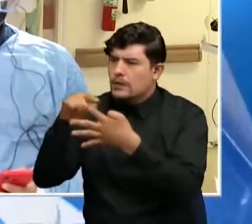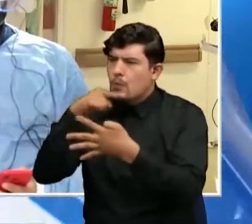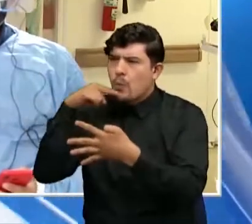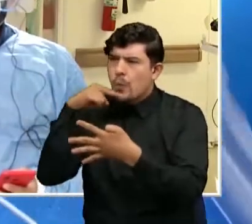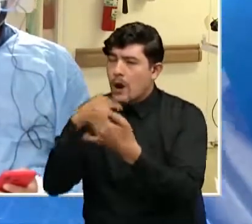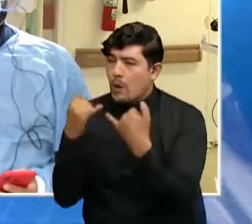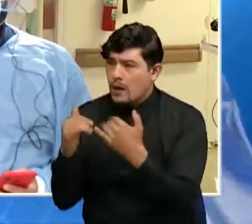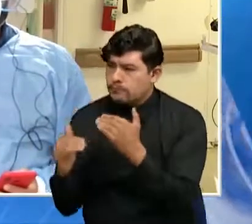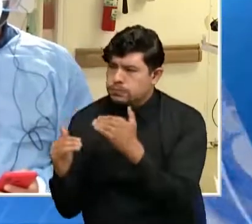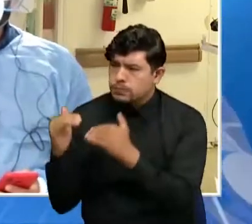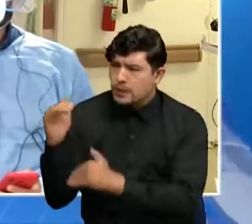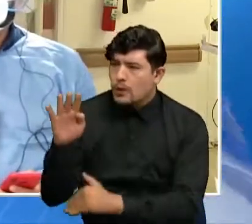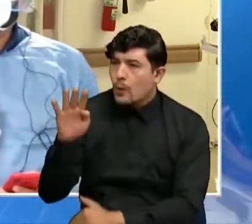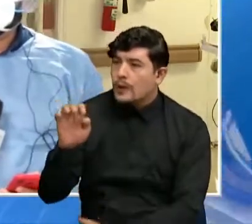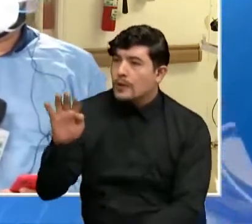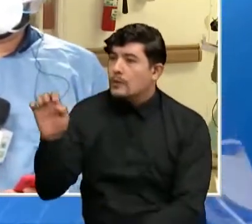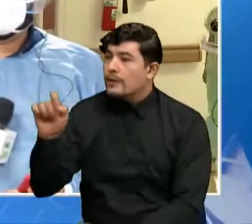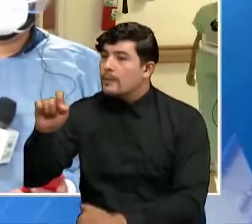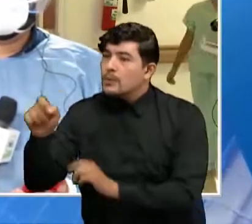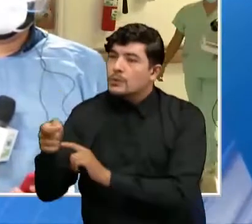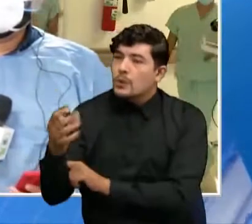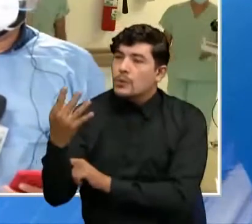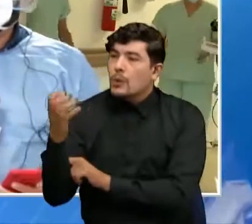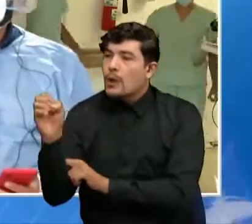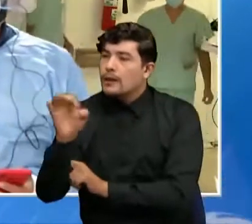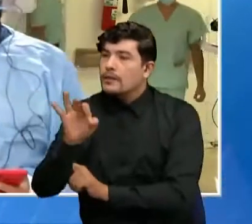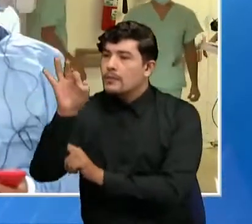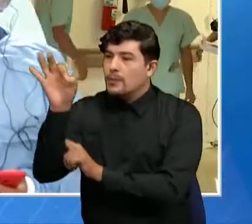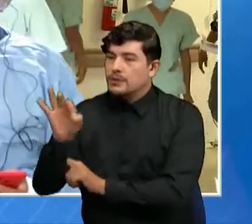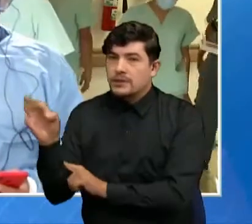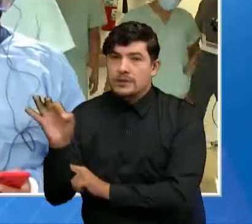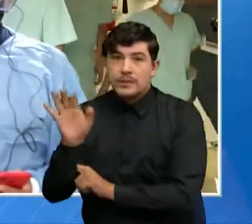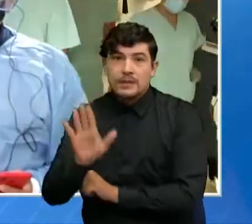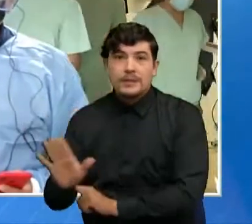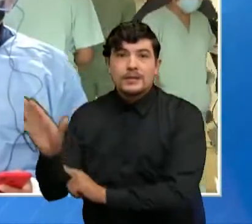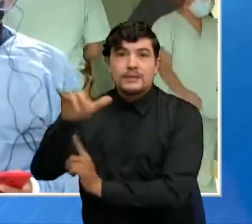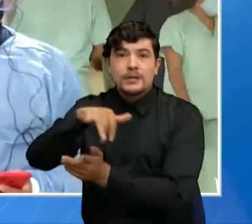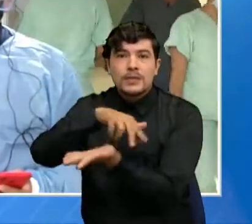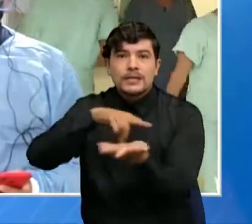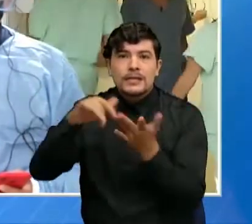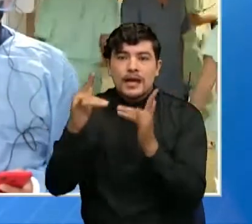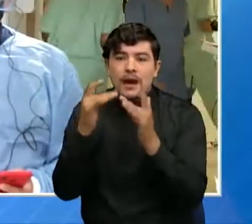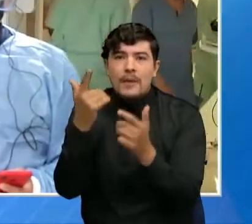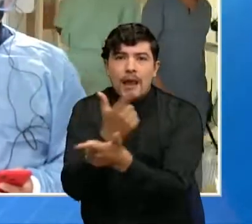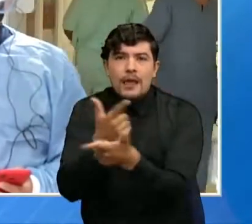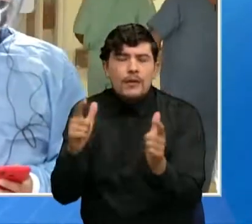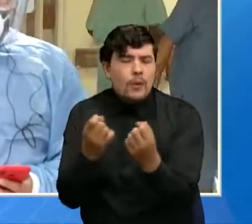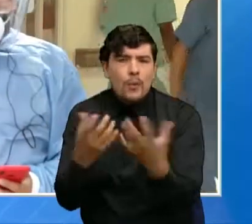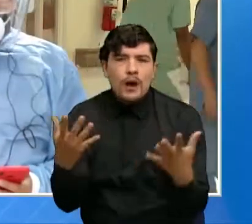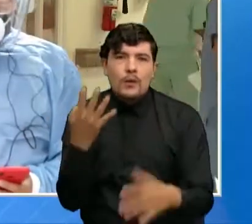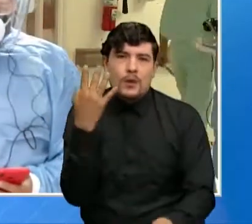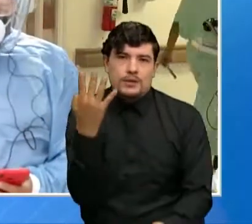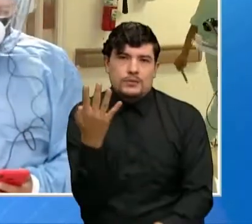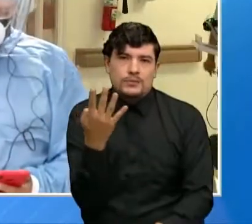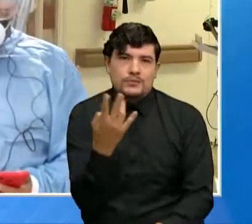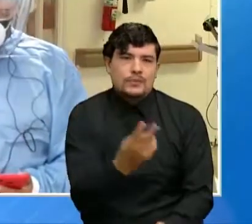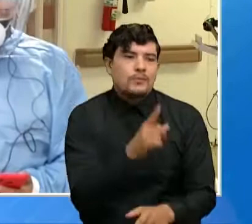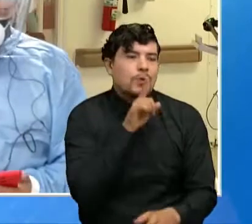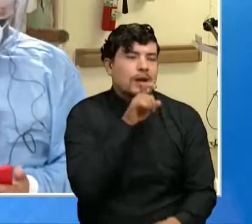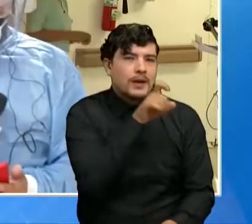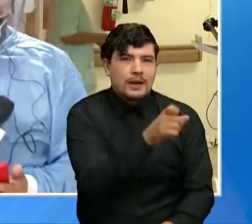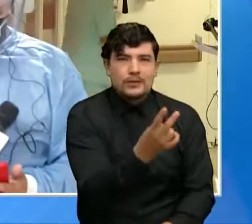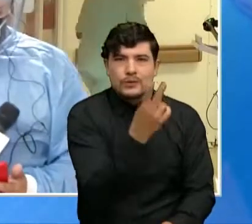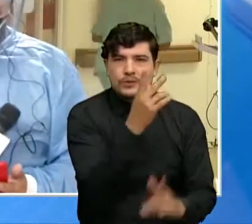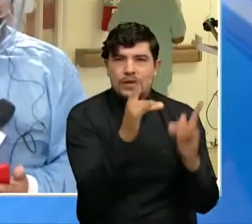llega a 99.40%. Solo hay 4 camas en el departamento de Santander y solo 2 camas en Bucaramanga. También los